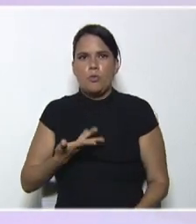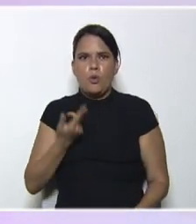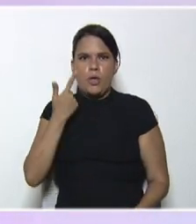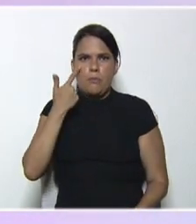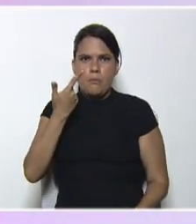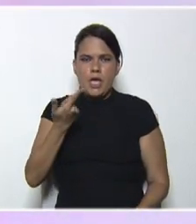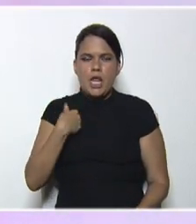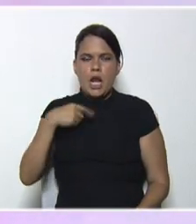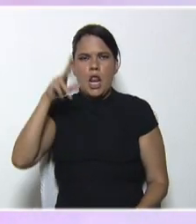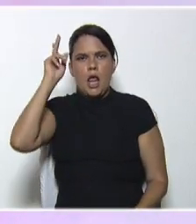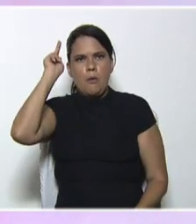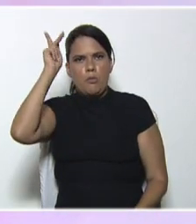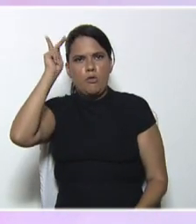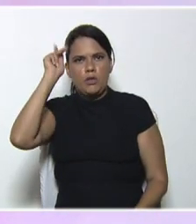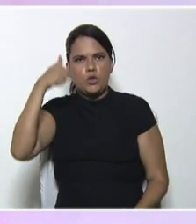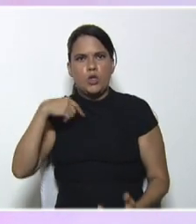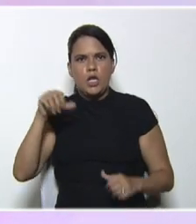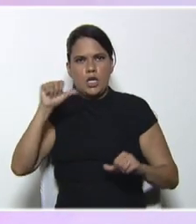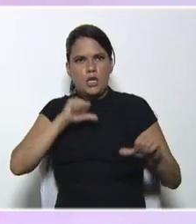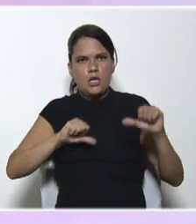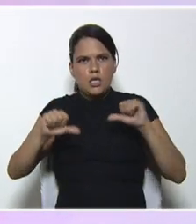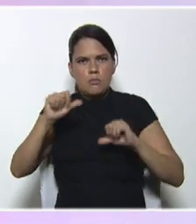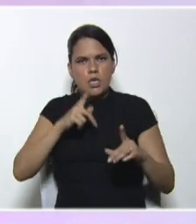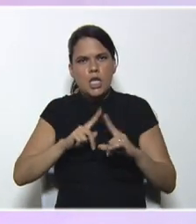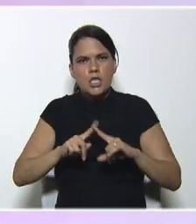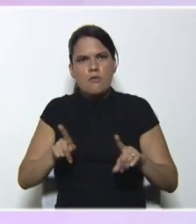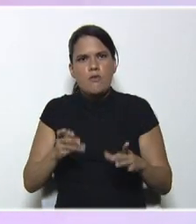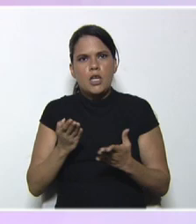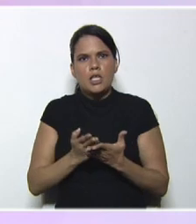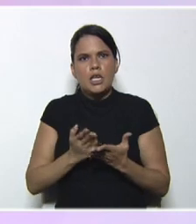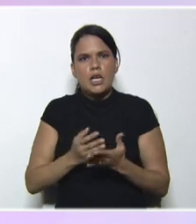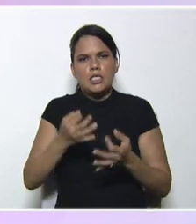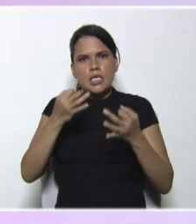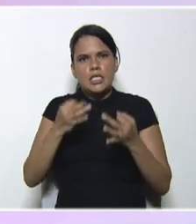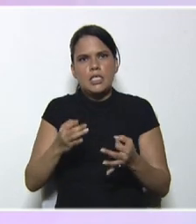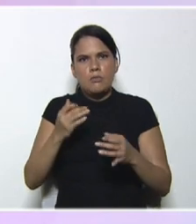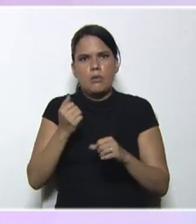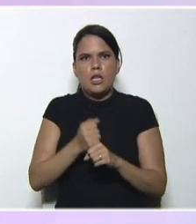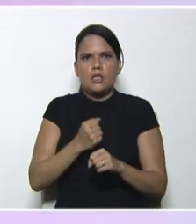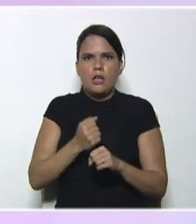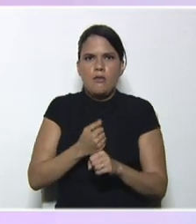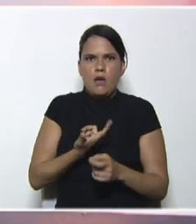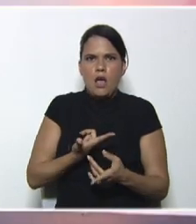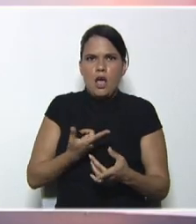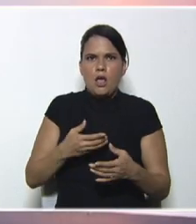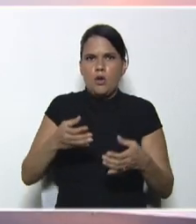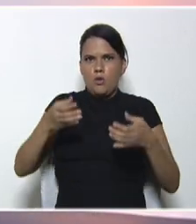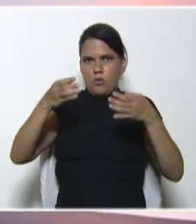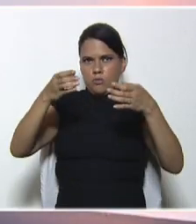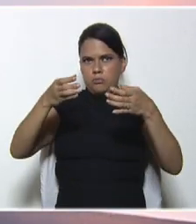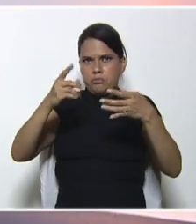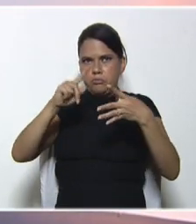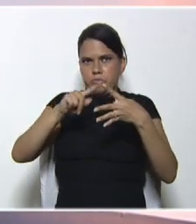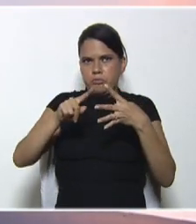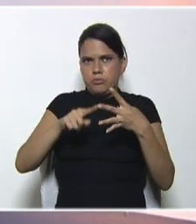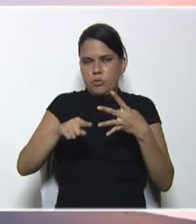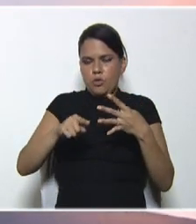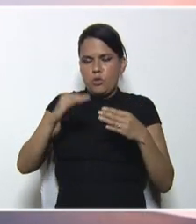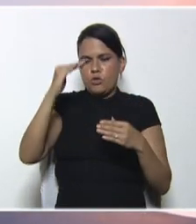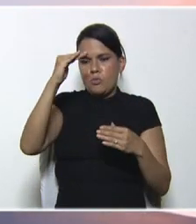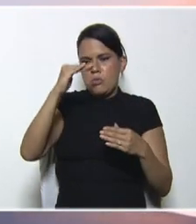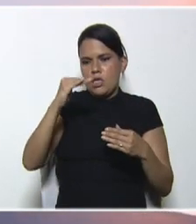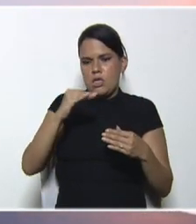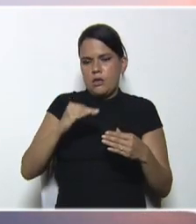la profesora Omaira en diferentes clases anteriores siempre ha trabajado con este tipo de material con sus